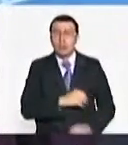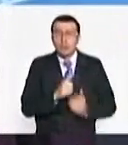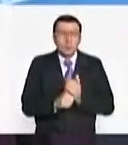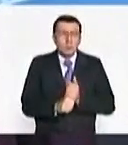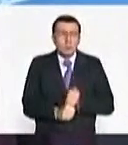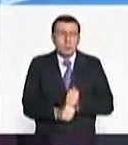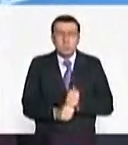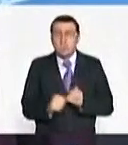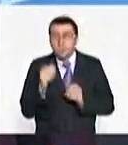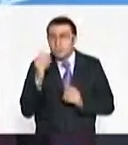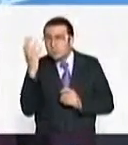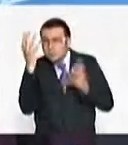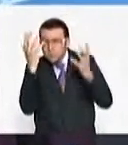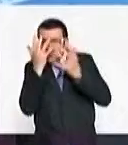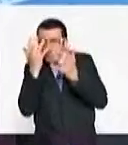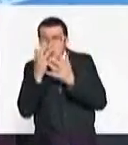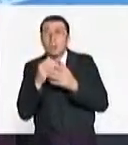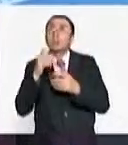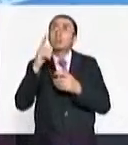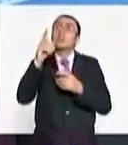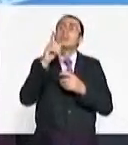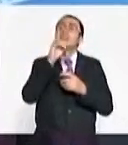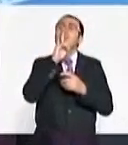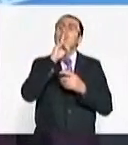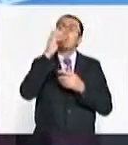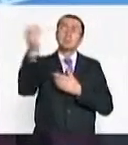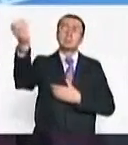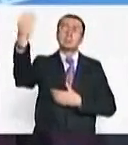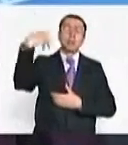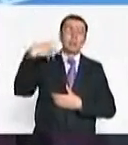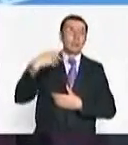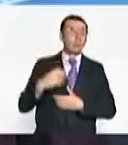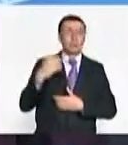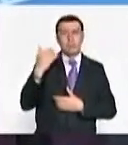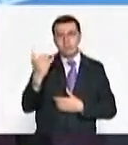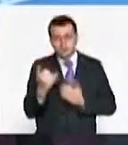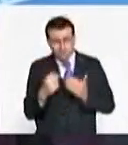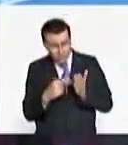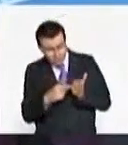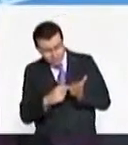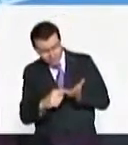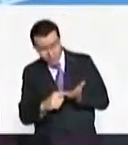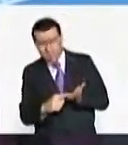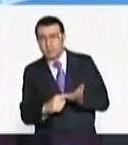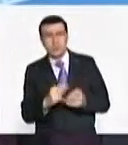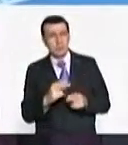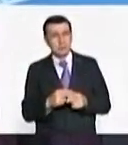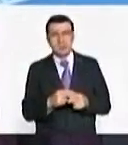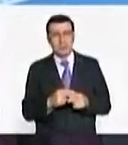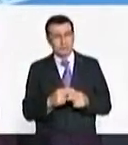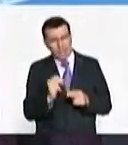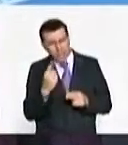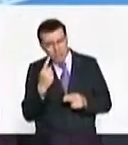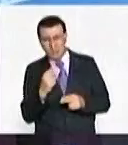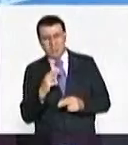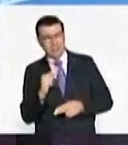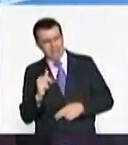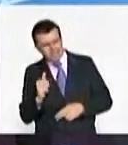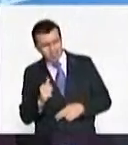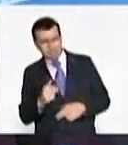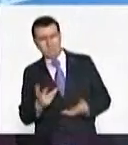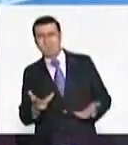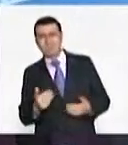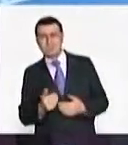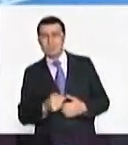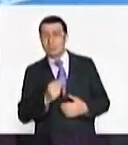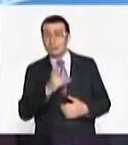tomando un omega 3 que le mandan a los Estados Unidos, y uno va y lo revisa, y es un omega que de marca, digamos, patito, marca X, y encima no